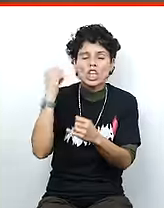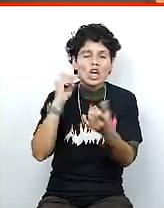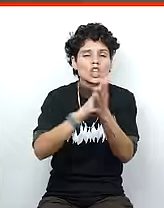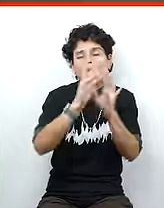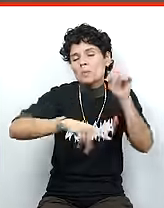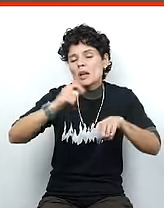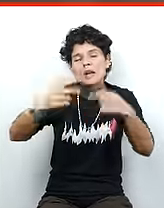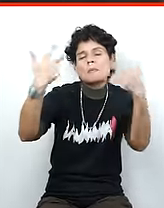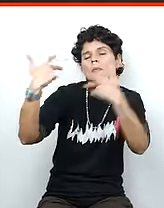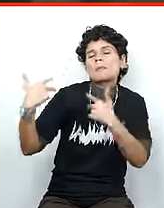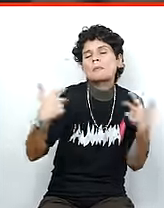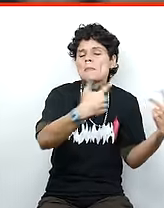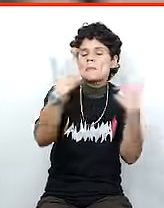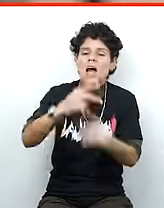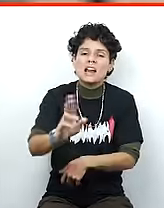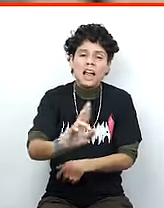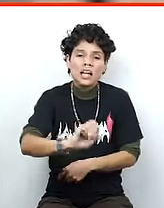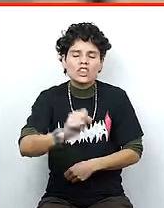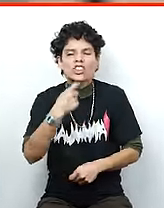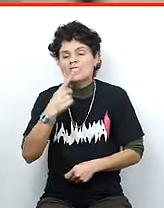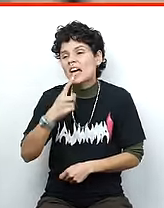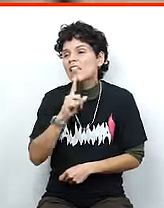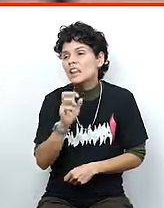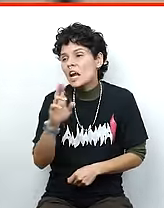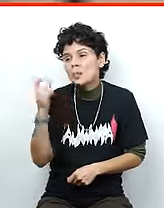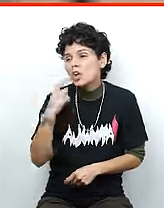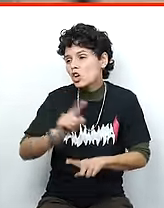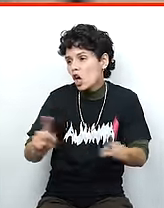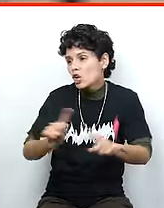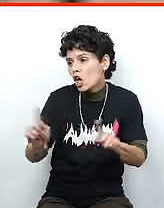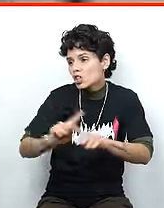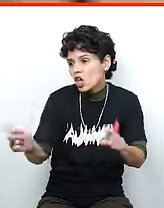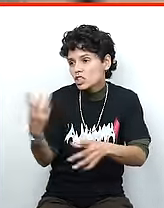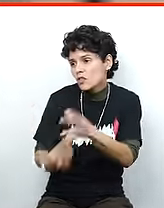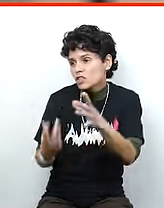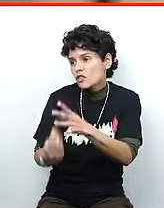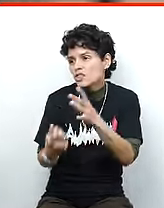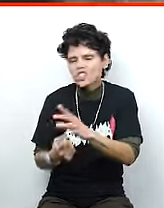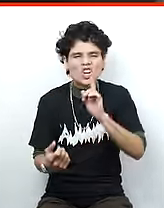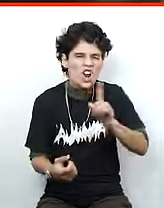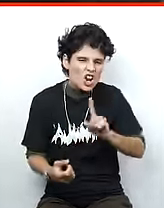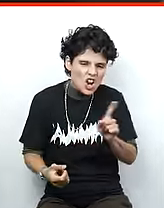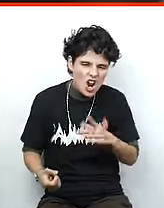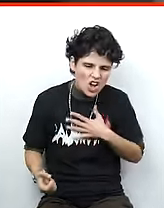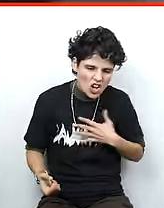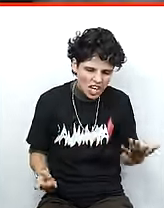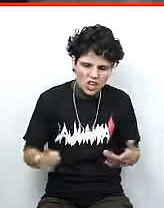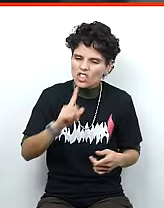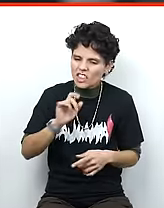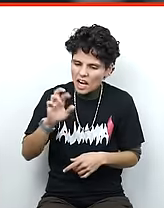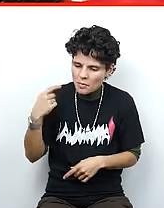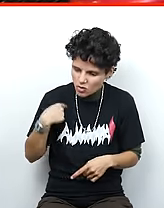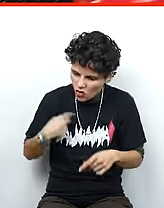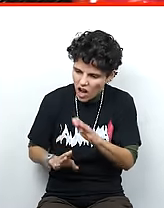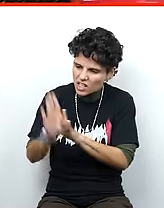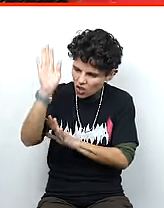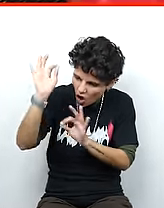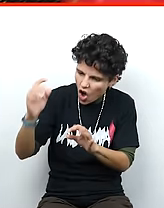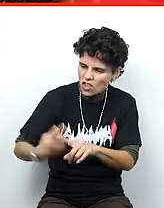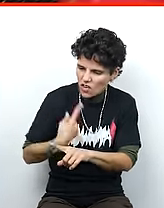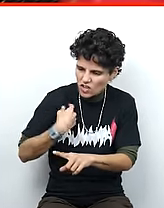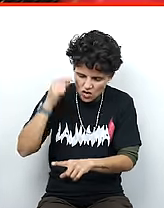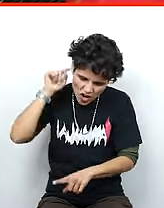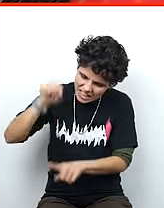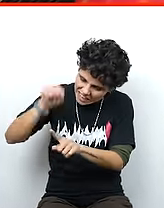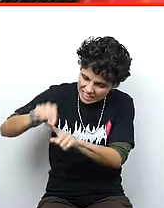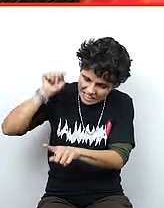de mi tío, mi primo. Bueno, hace reggaetón, si aquí ya está escuchando el trap ya pasó de moda, que si esto, que lo otro. Y yo fiel, yo decía, no, hermano, porque si hago un buen trap, lo voy a pegarlo yo de